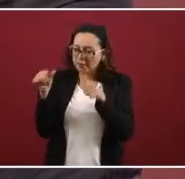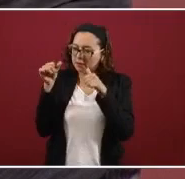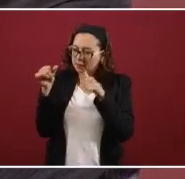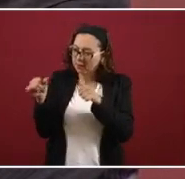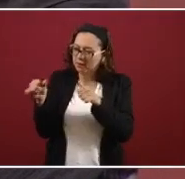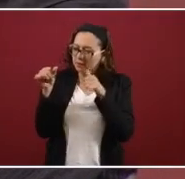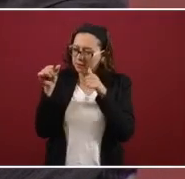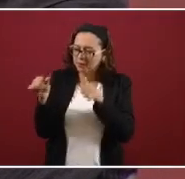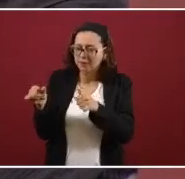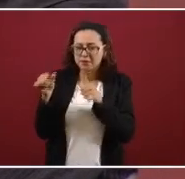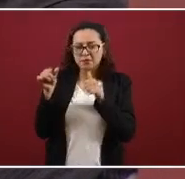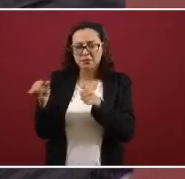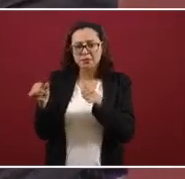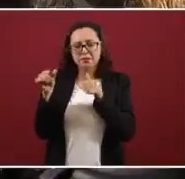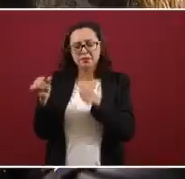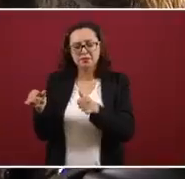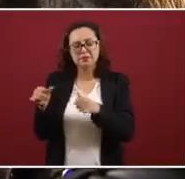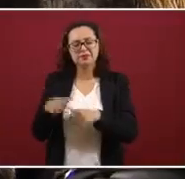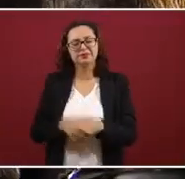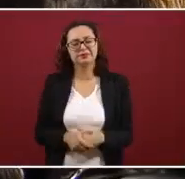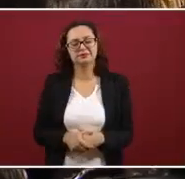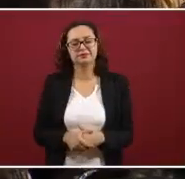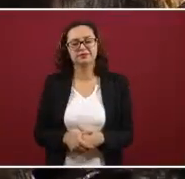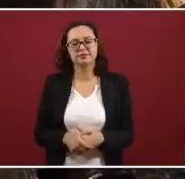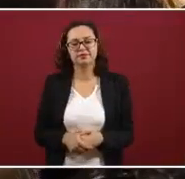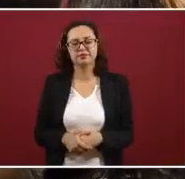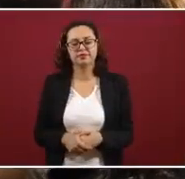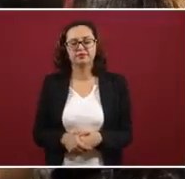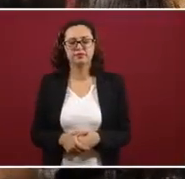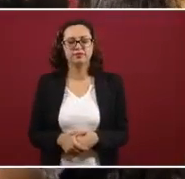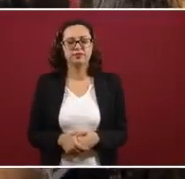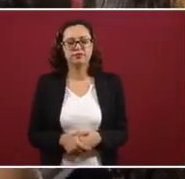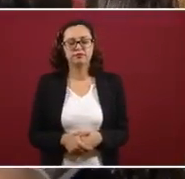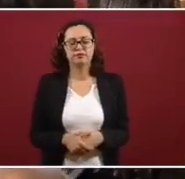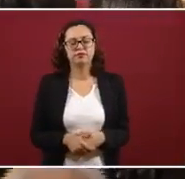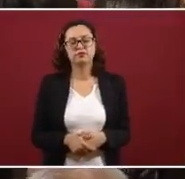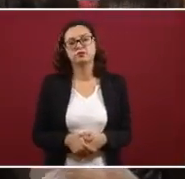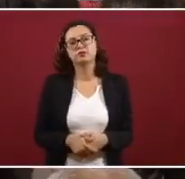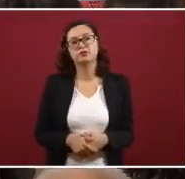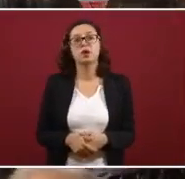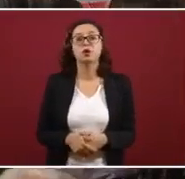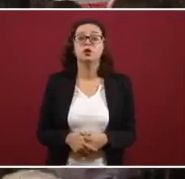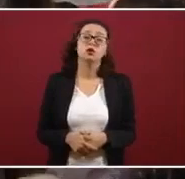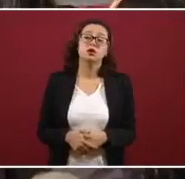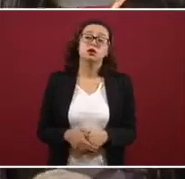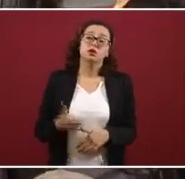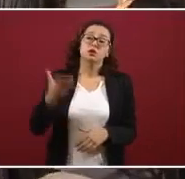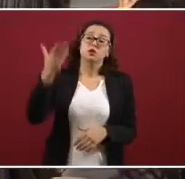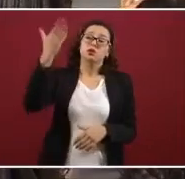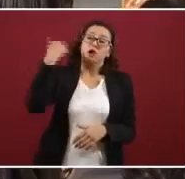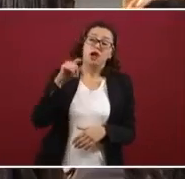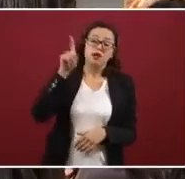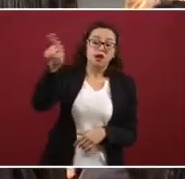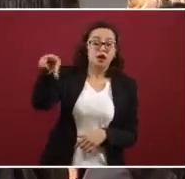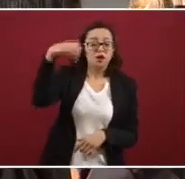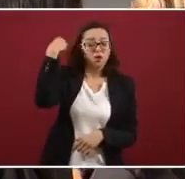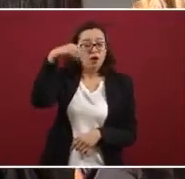escuchar. Una vez, en un camino de Oaxaca,